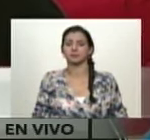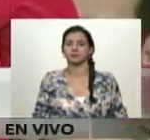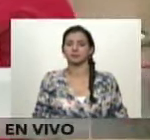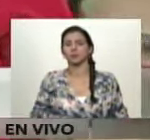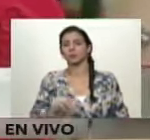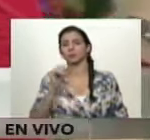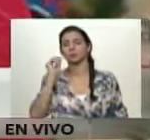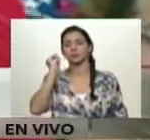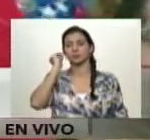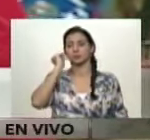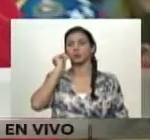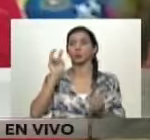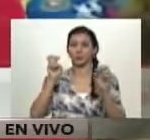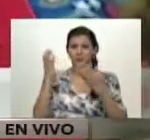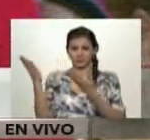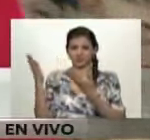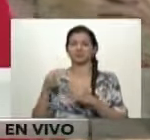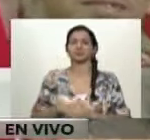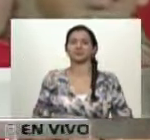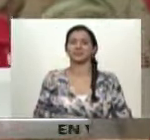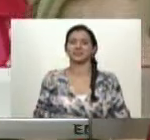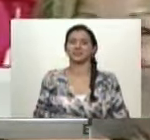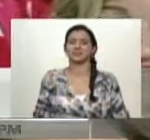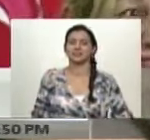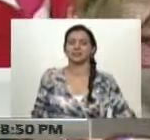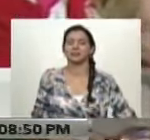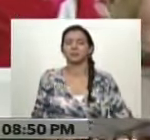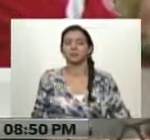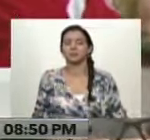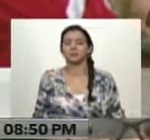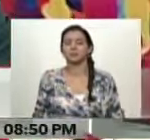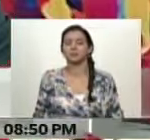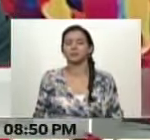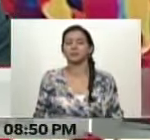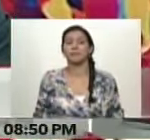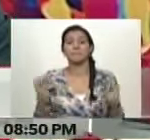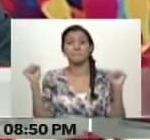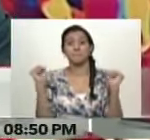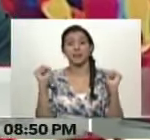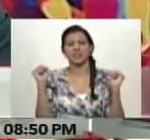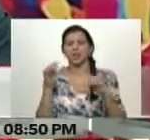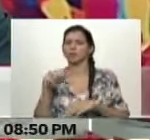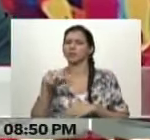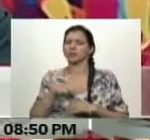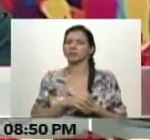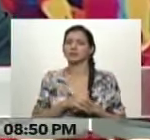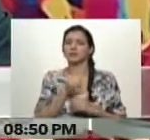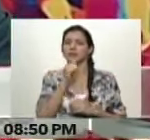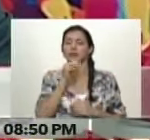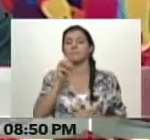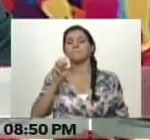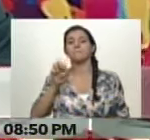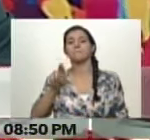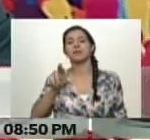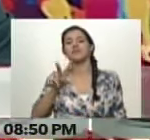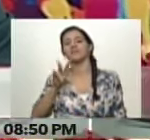Novato del año en la Asamblea Nacional. En el Estado Mérida al compañero Mervin